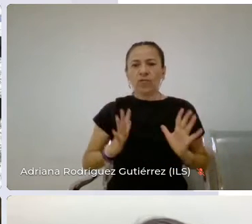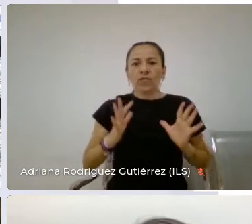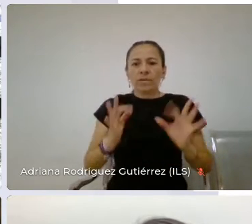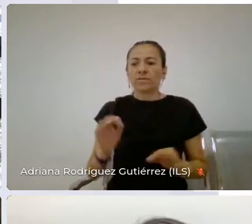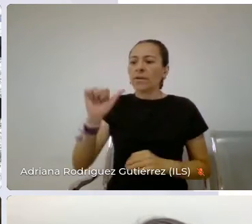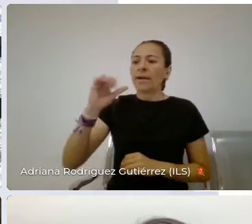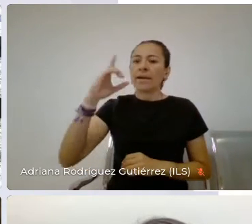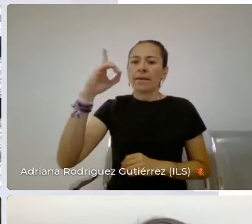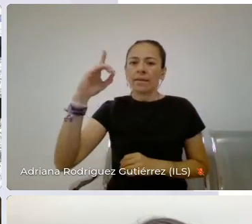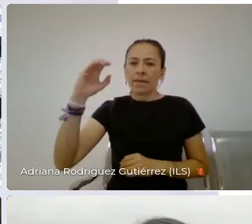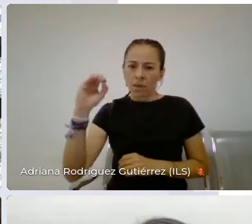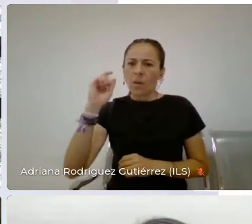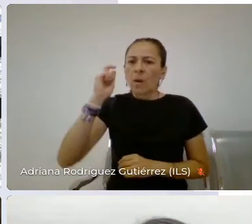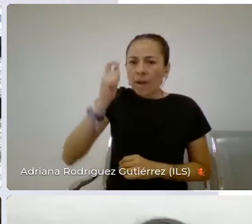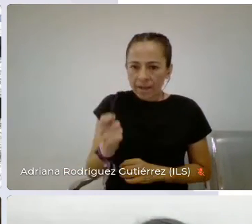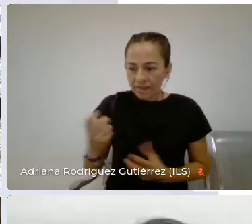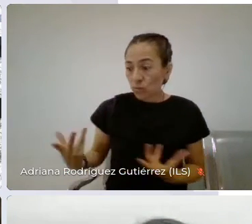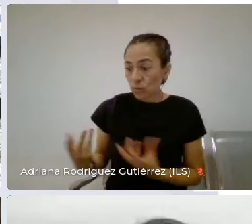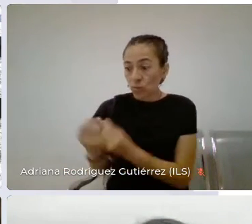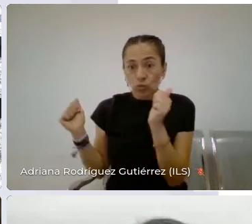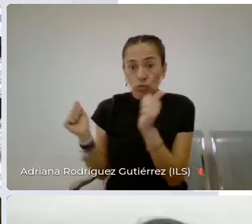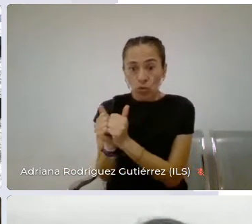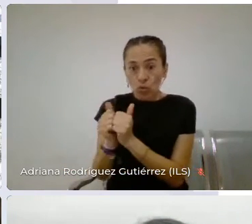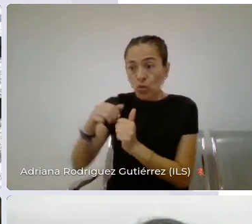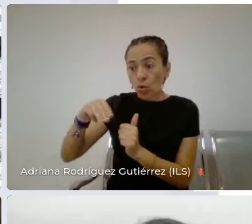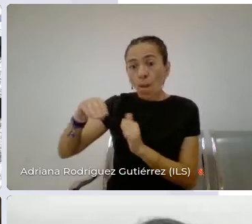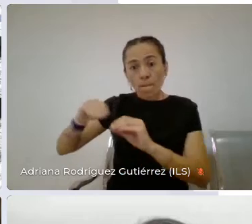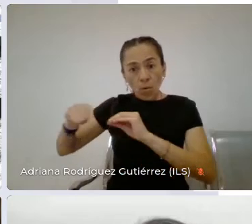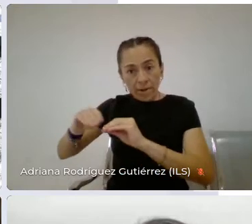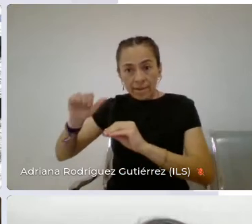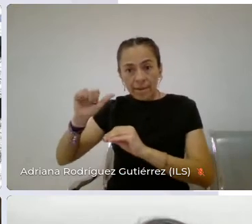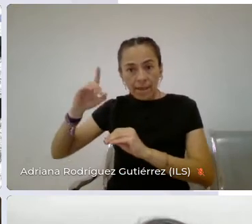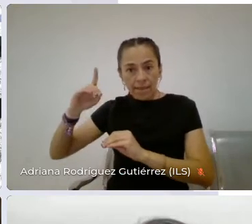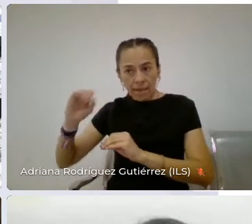el brazo social de Mobility ADEO. Es una empresa que da soluciones de